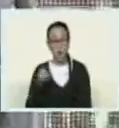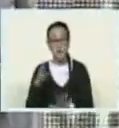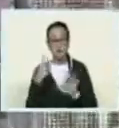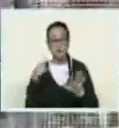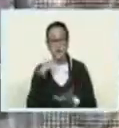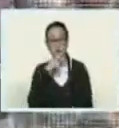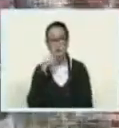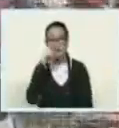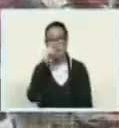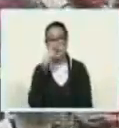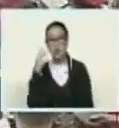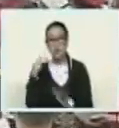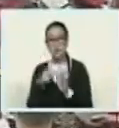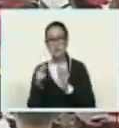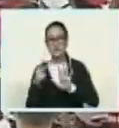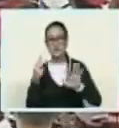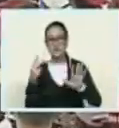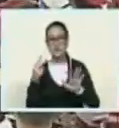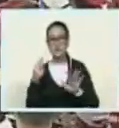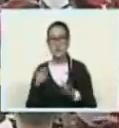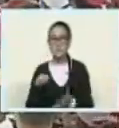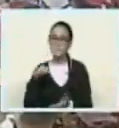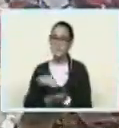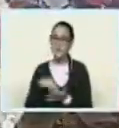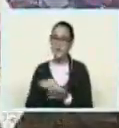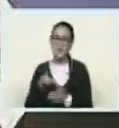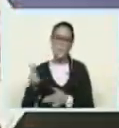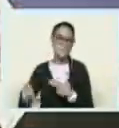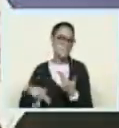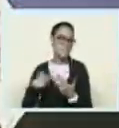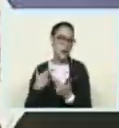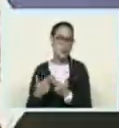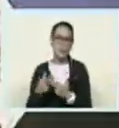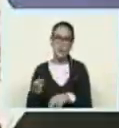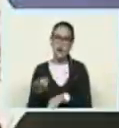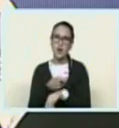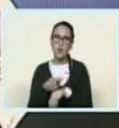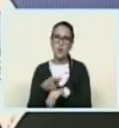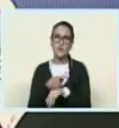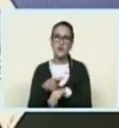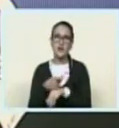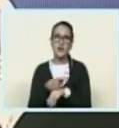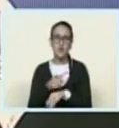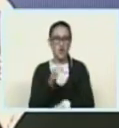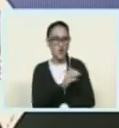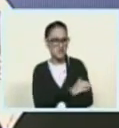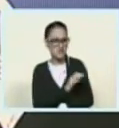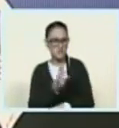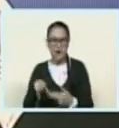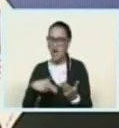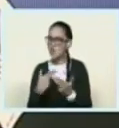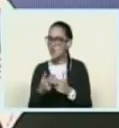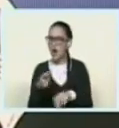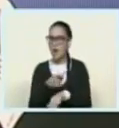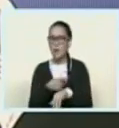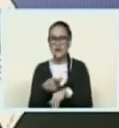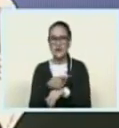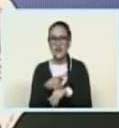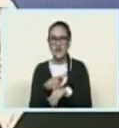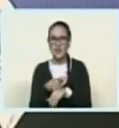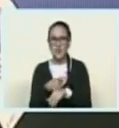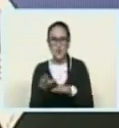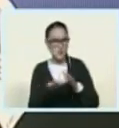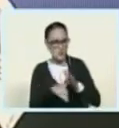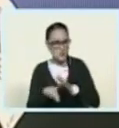año 2017, le digo, Miranda, más nunca un gobernador burgués, más nunca un gobernador